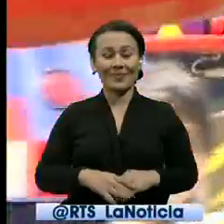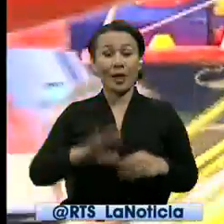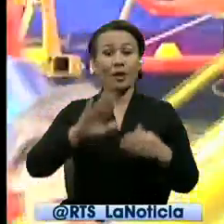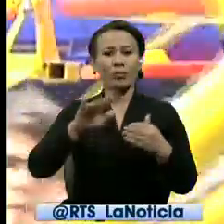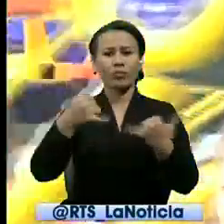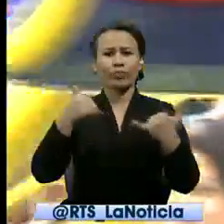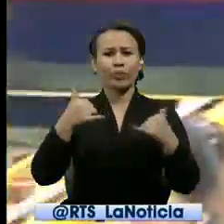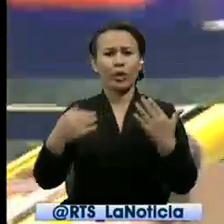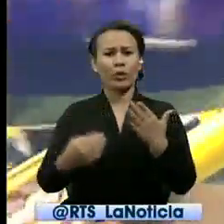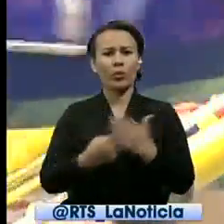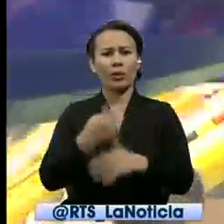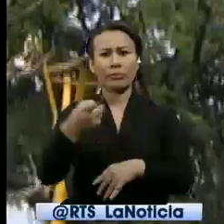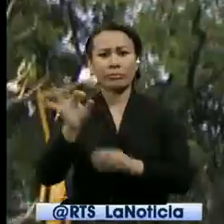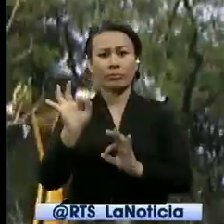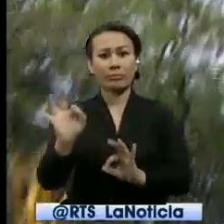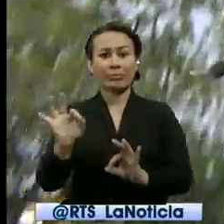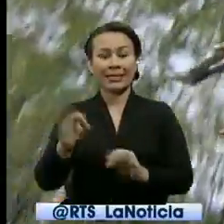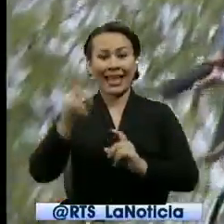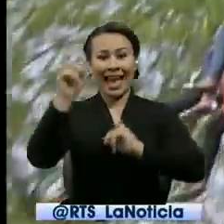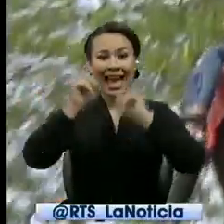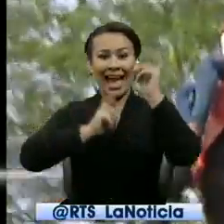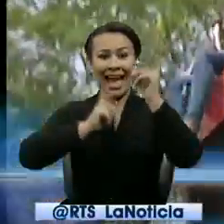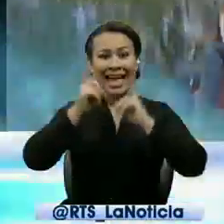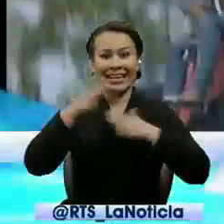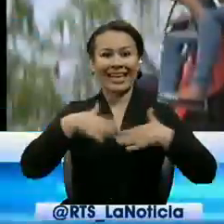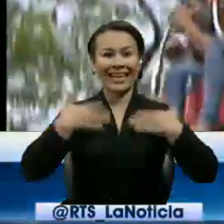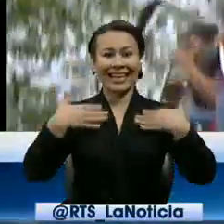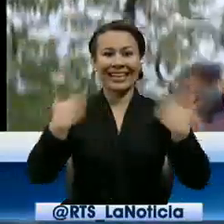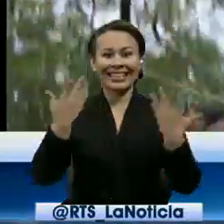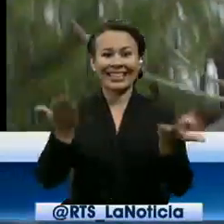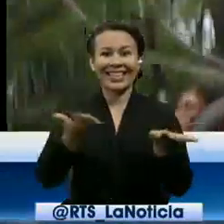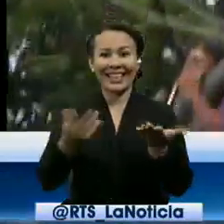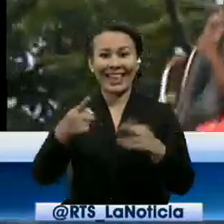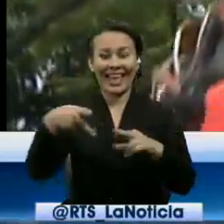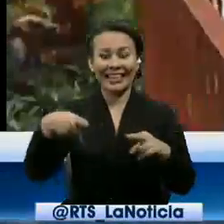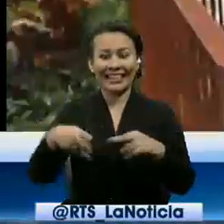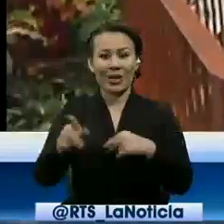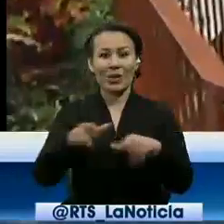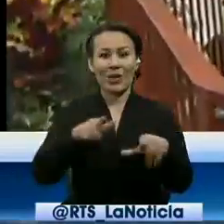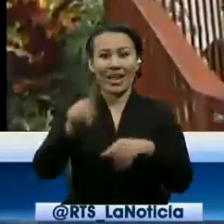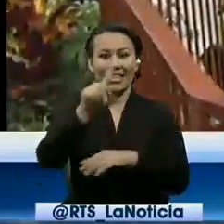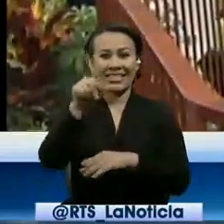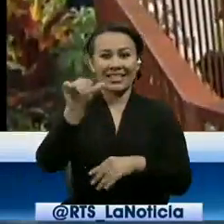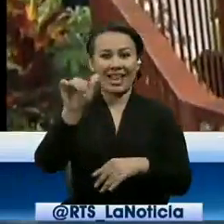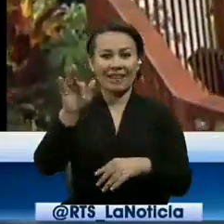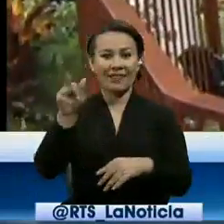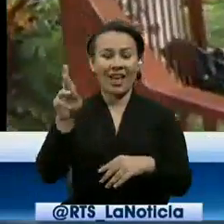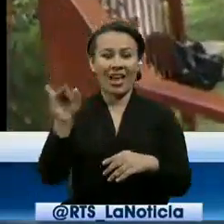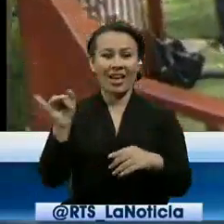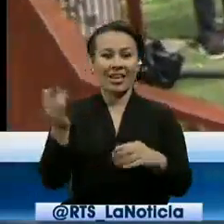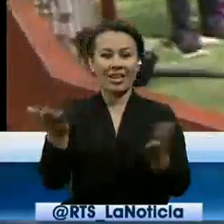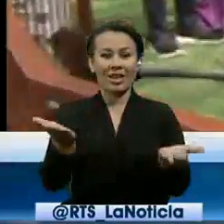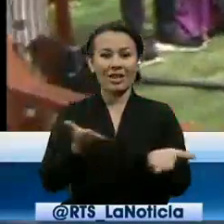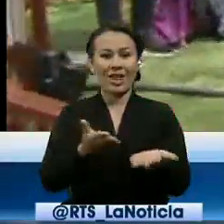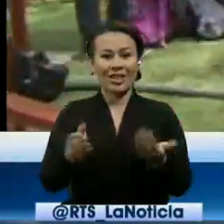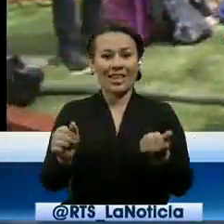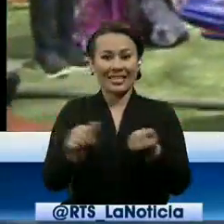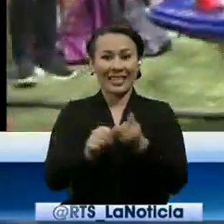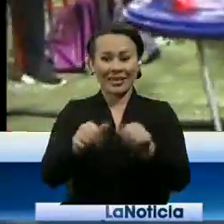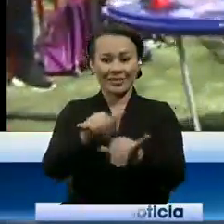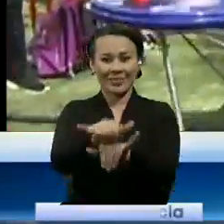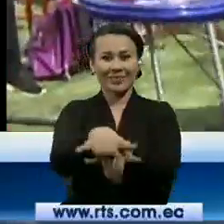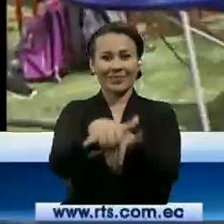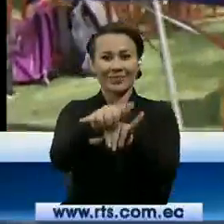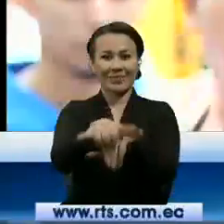Los nuevos de paquete. Distracción con adrenalina es el recién inaugurado Safari Park en la Plaza Rodolfo Vaquerizo, centro de